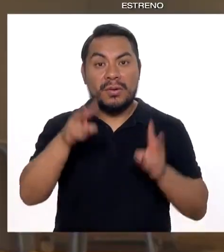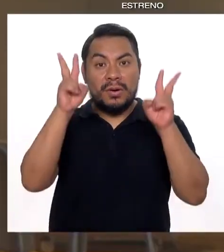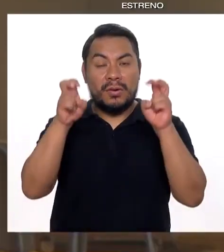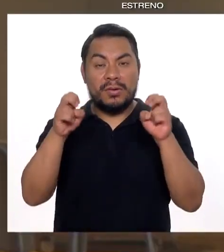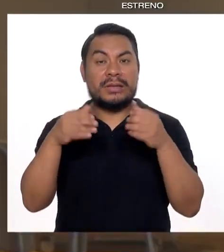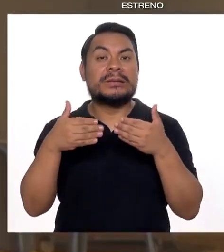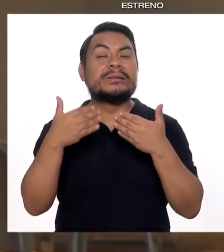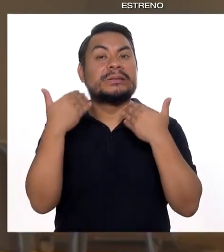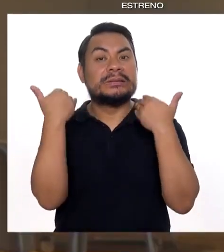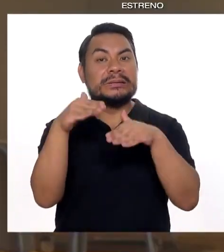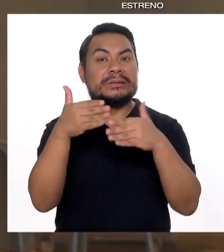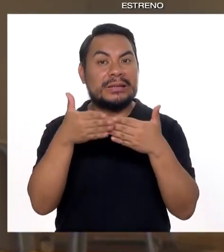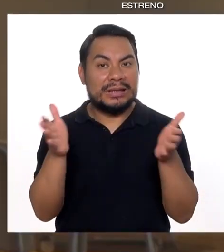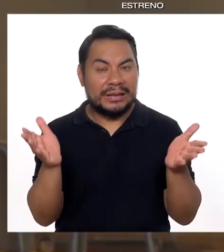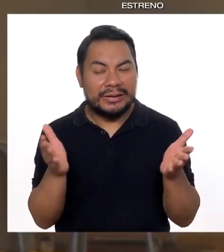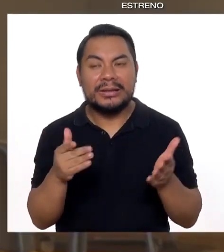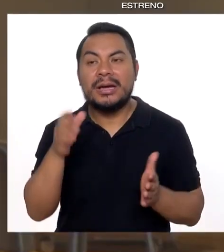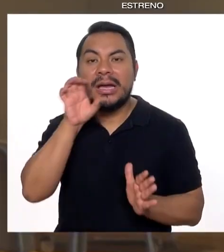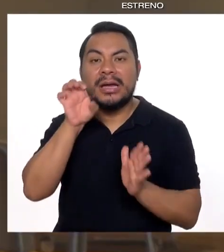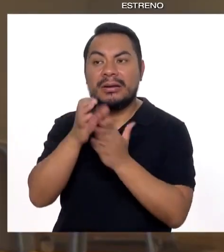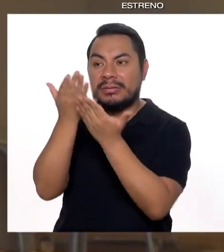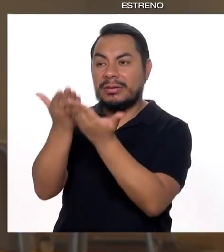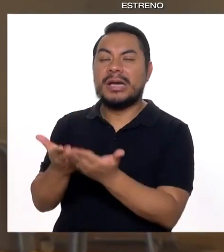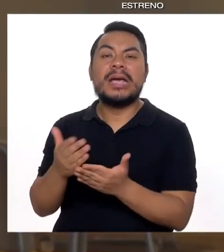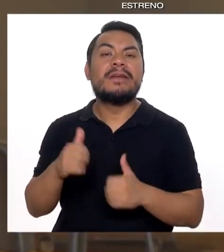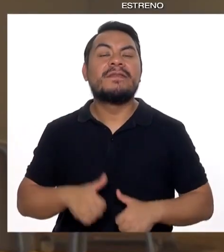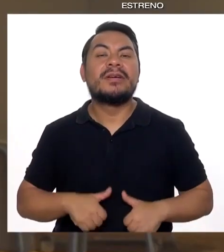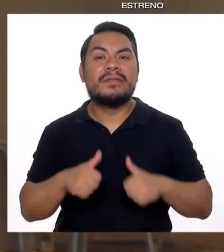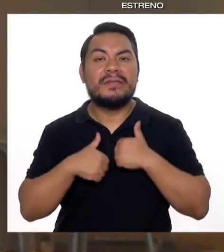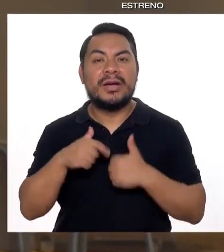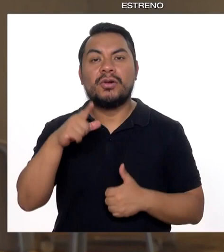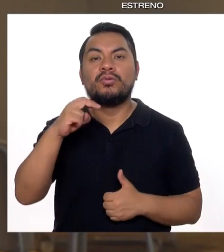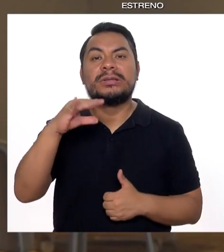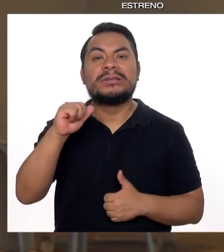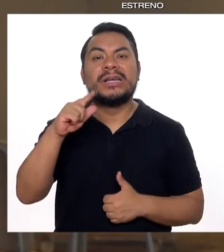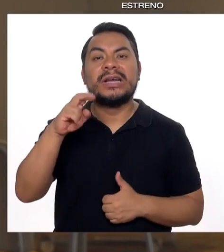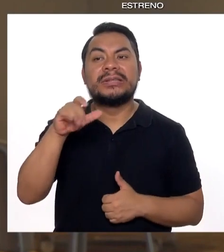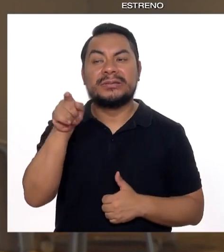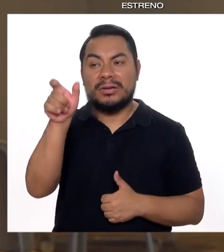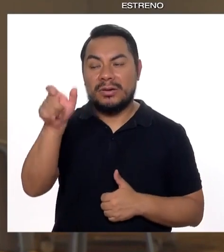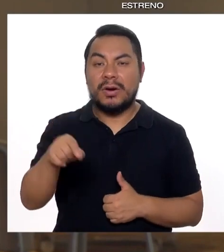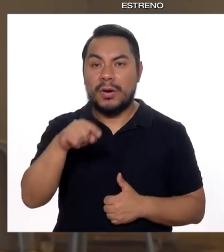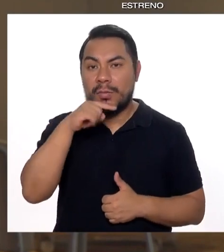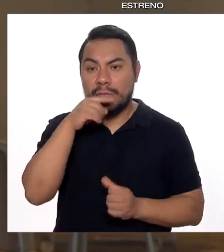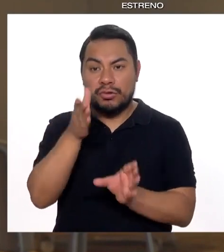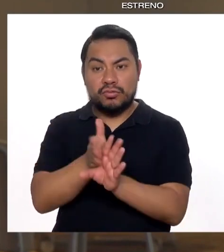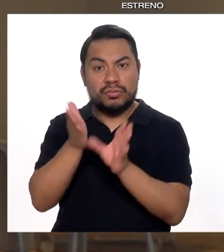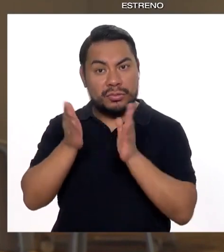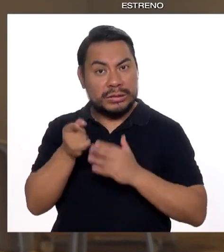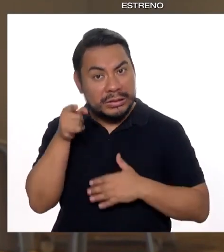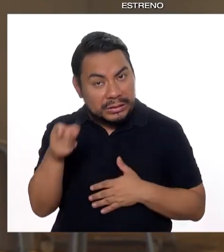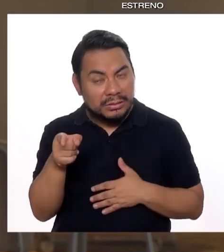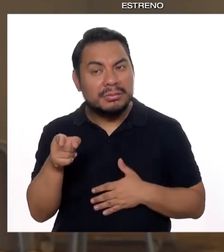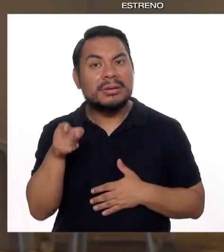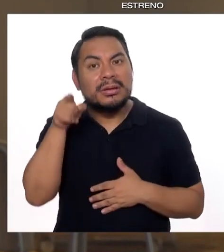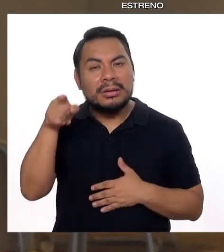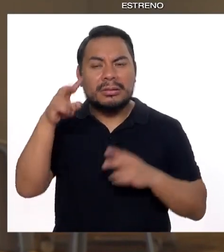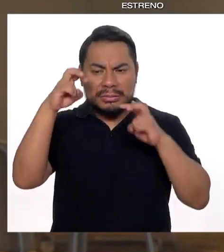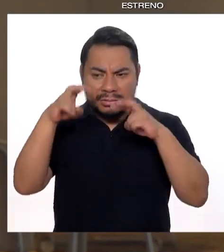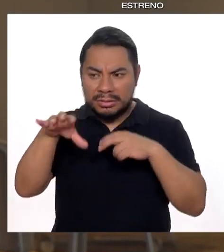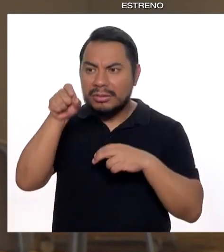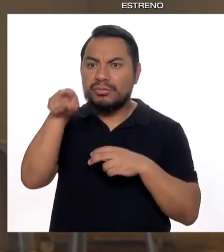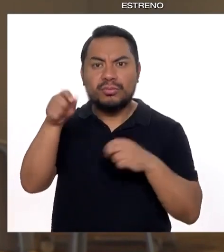Hoy en la secuencia Sin Límites presentaremos el ejemplo de vida de Lucía García, una joven psicoterapeuta que